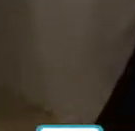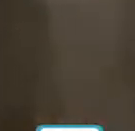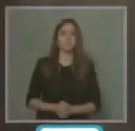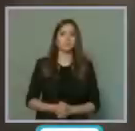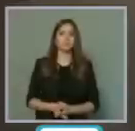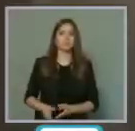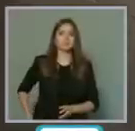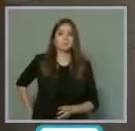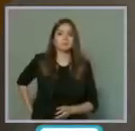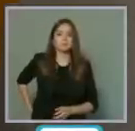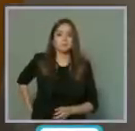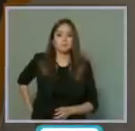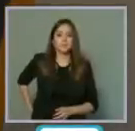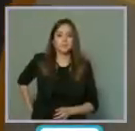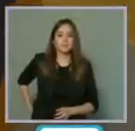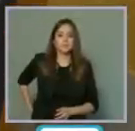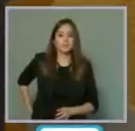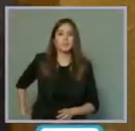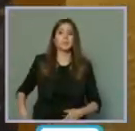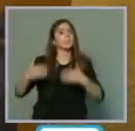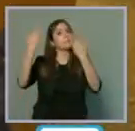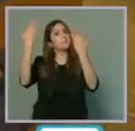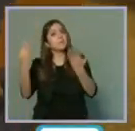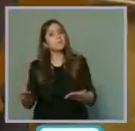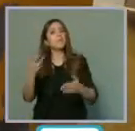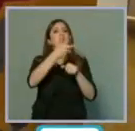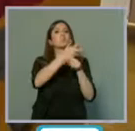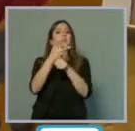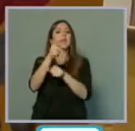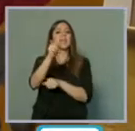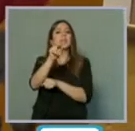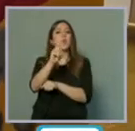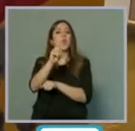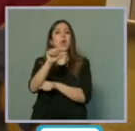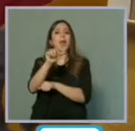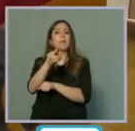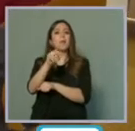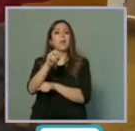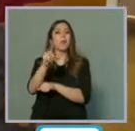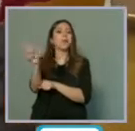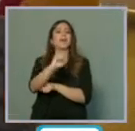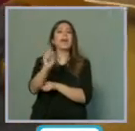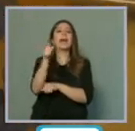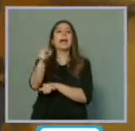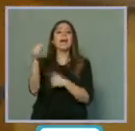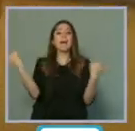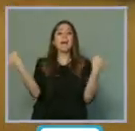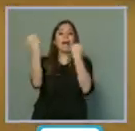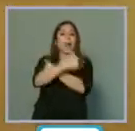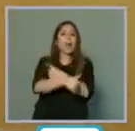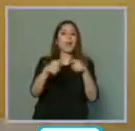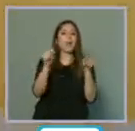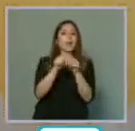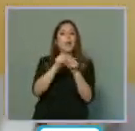Y en este momento les presentamos al tío Alberto. No es cierto. Es el ahijado del tío